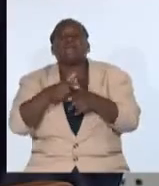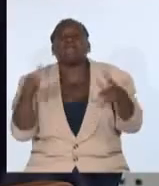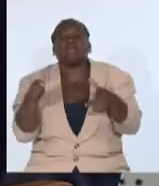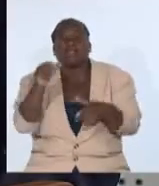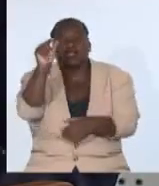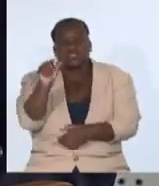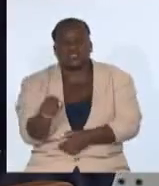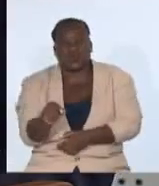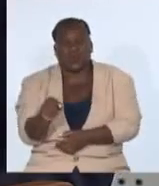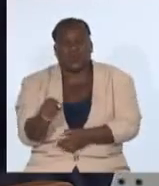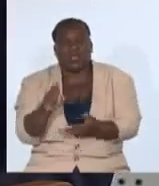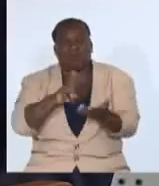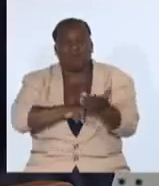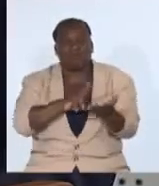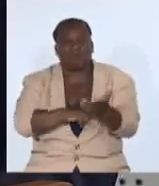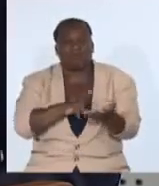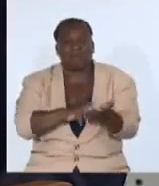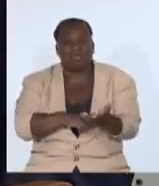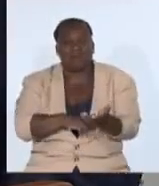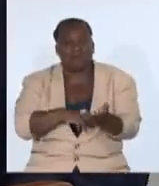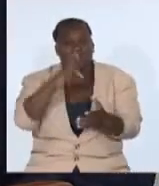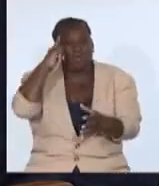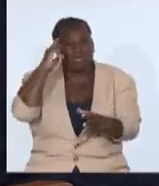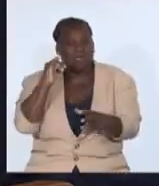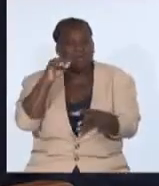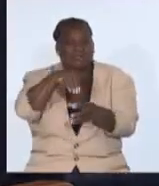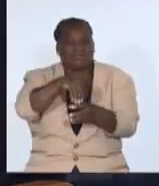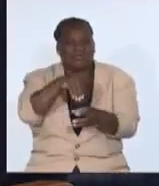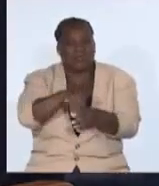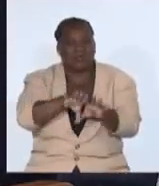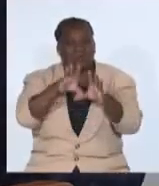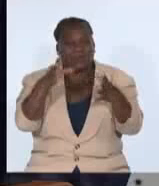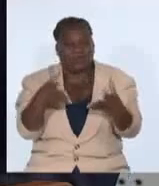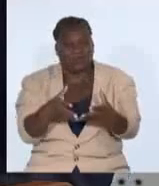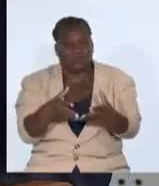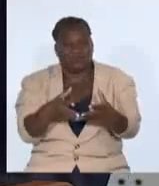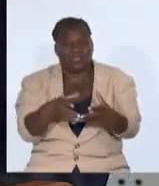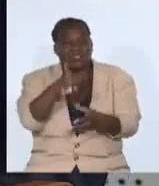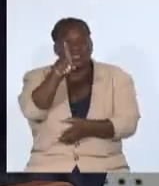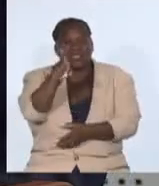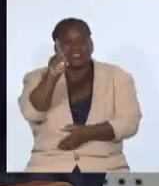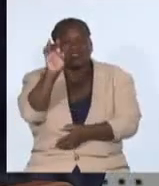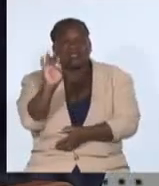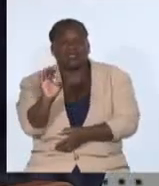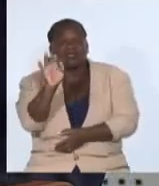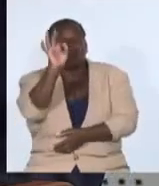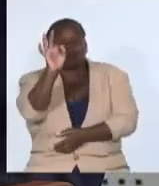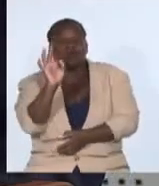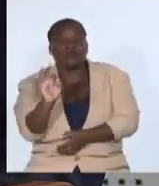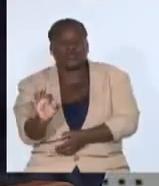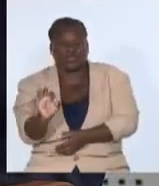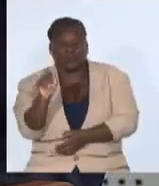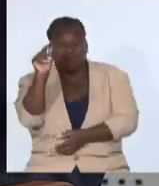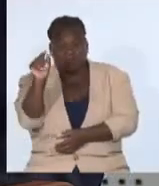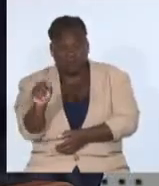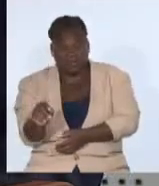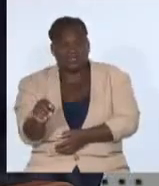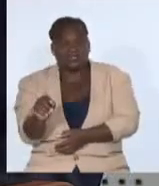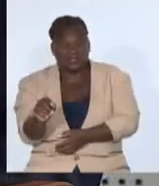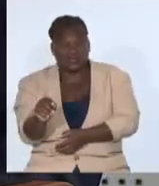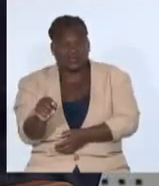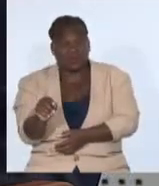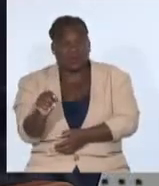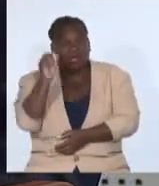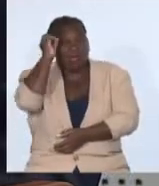asociadas a las inversiones patentadas En el mundo solo el 17% de las personas designadas como